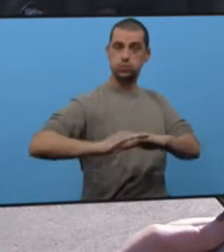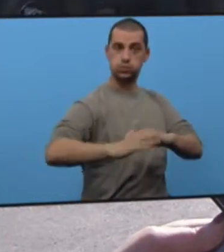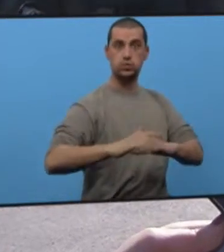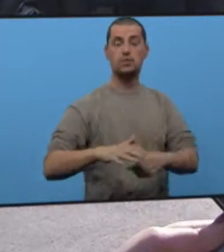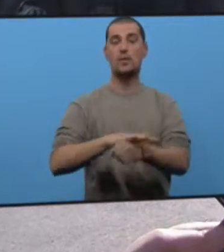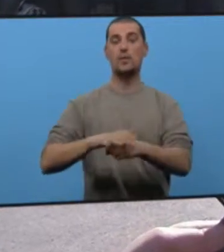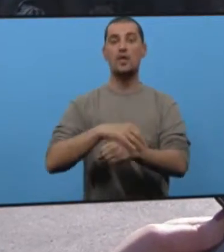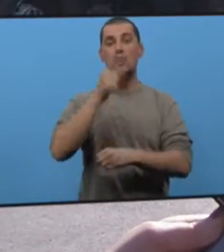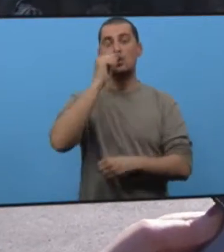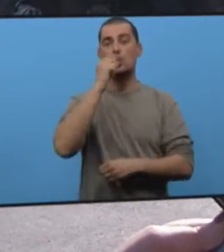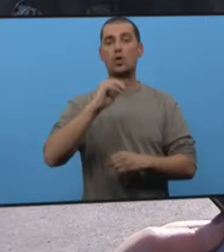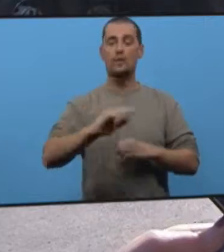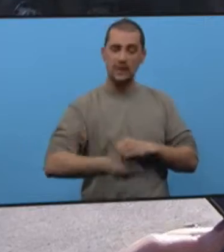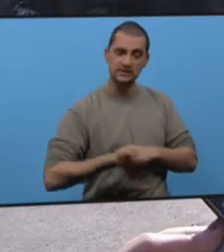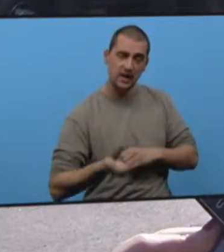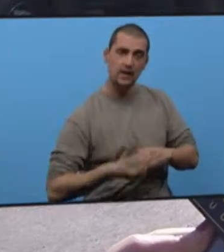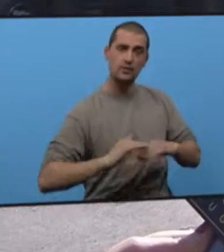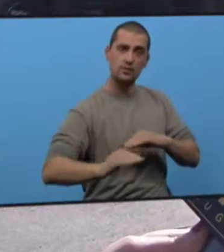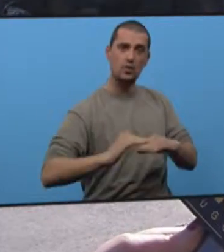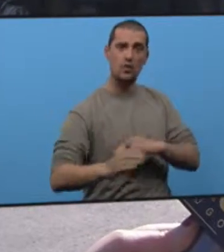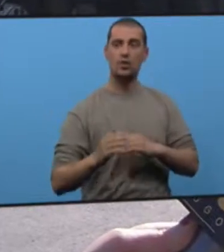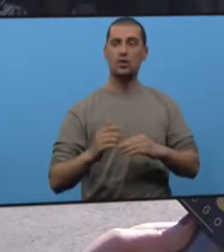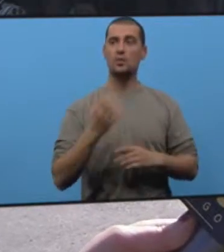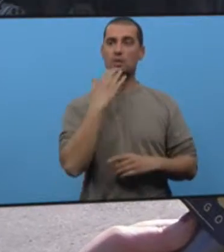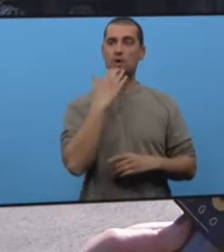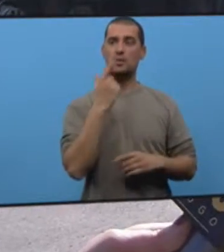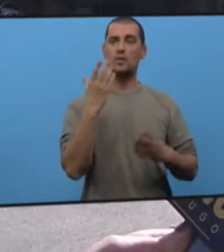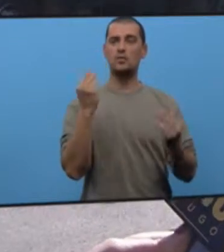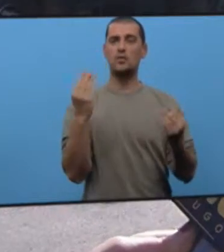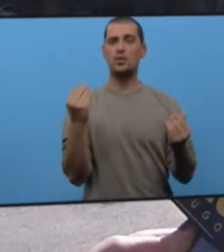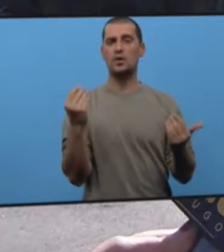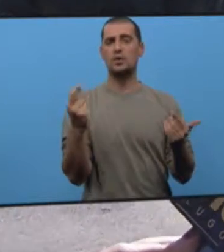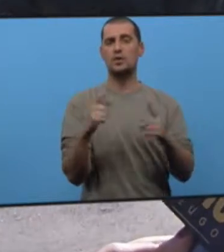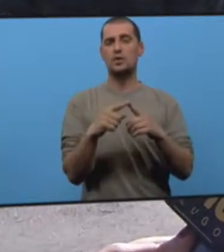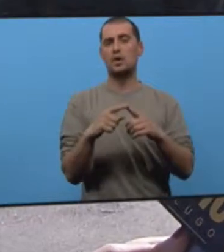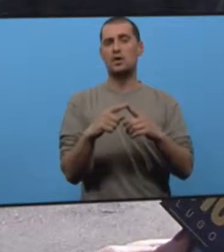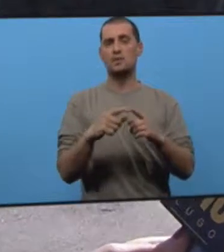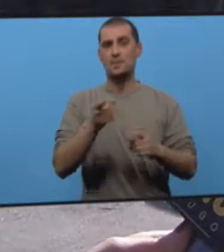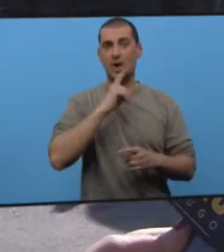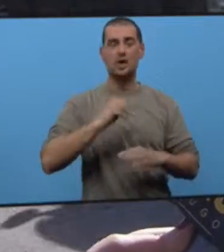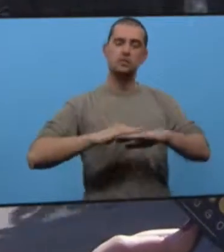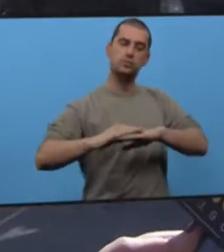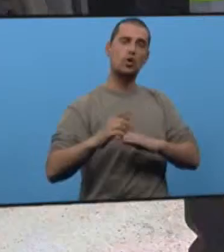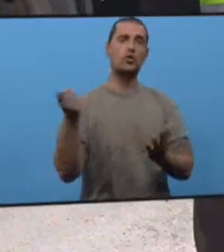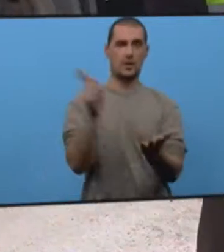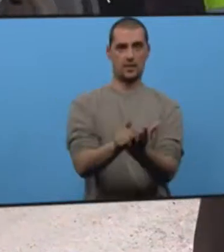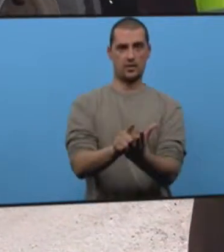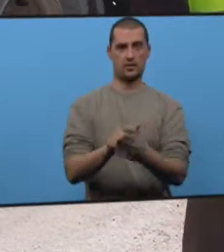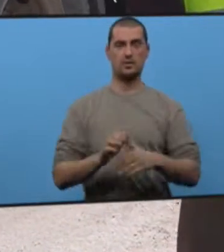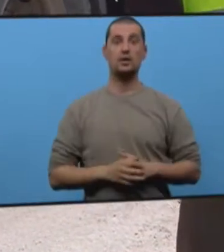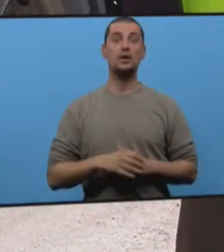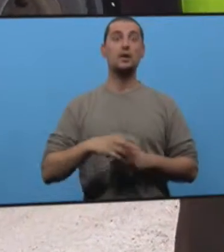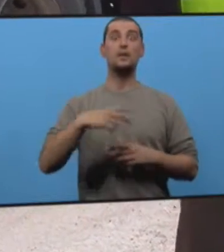provincia de Lugo, rebacheando, e onde está moi deteriorada, pois vamos a facela de novo, cunha nova regeneración.